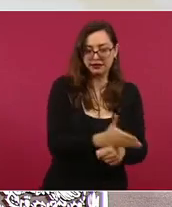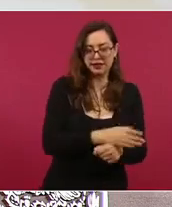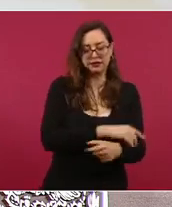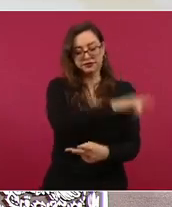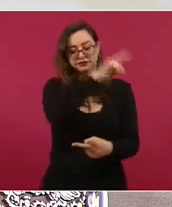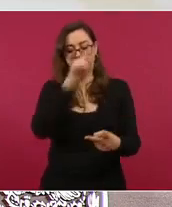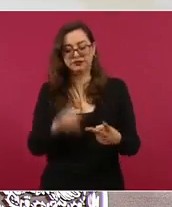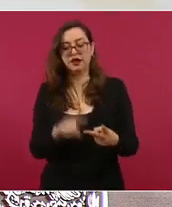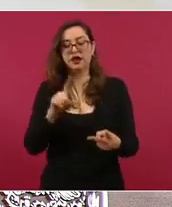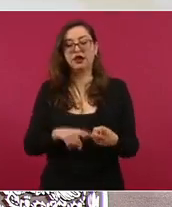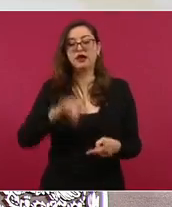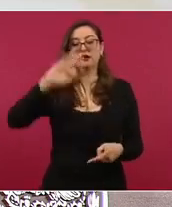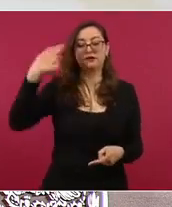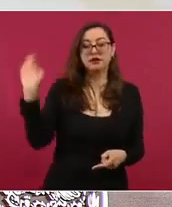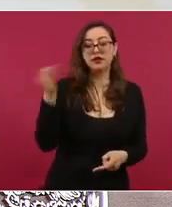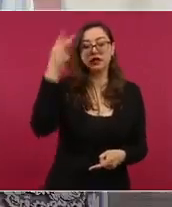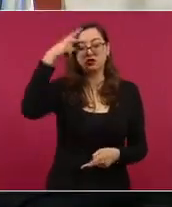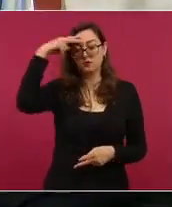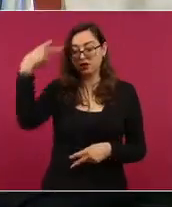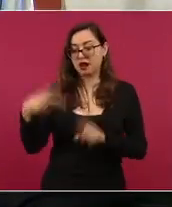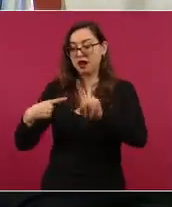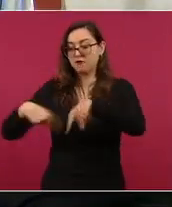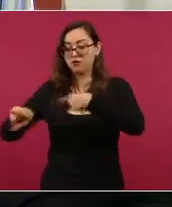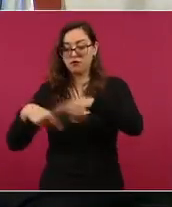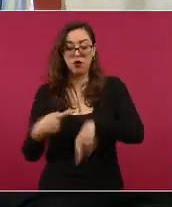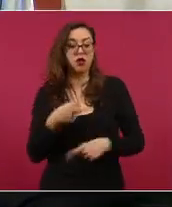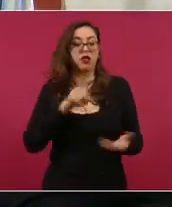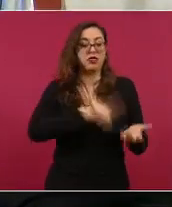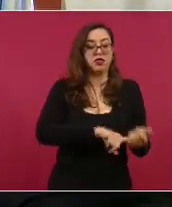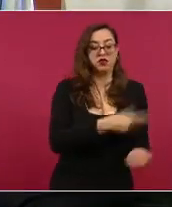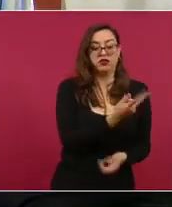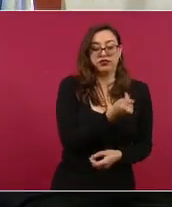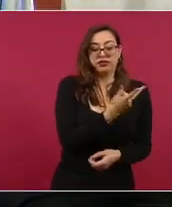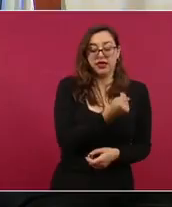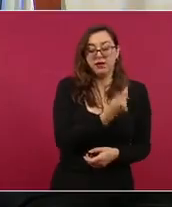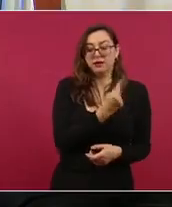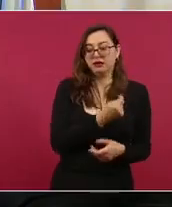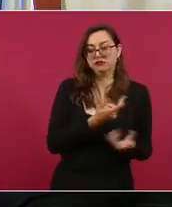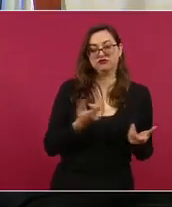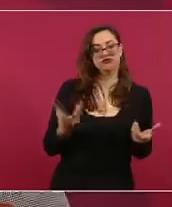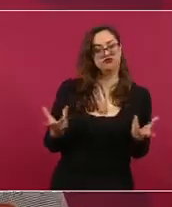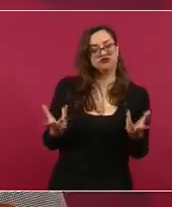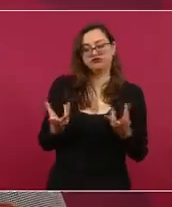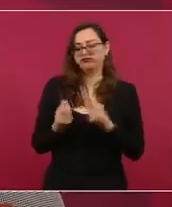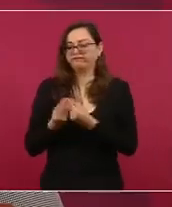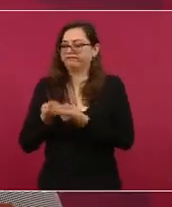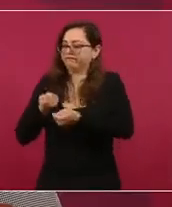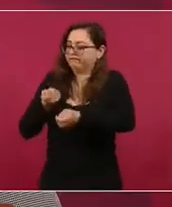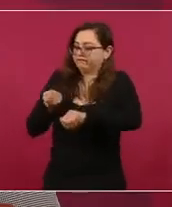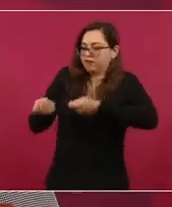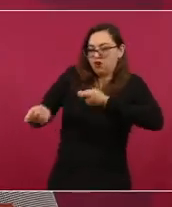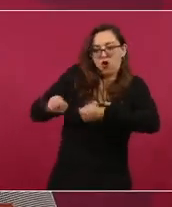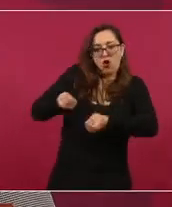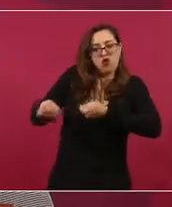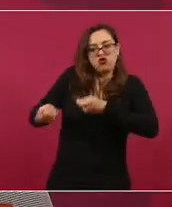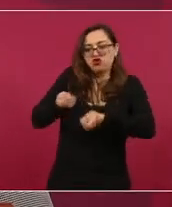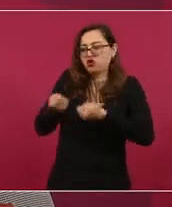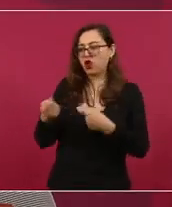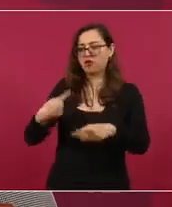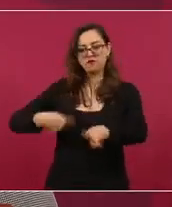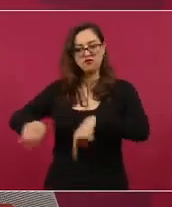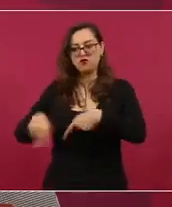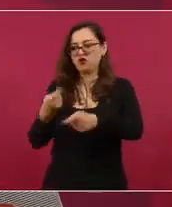Federación Mexicana a las televisoras. Hoy en día las televisoras tienen el control de la Federación y de la Selección